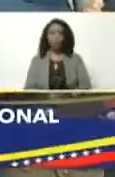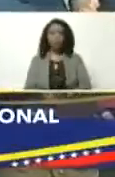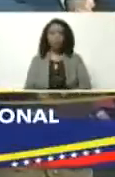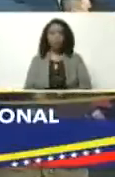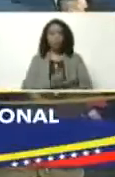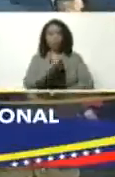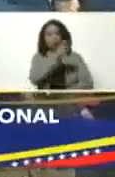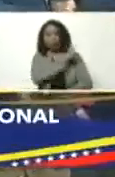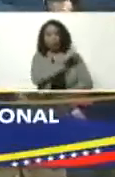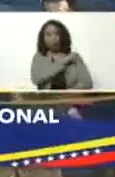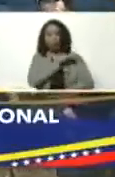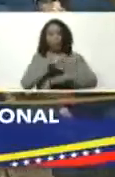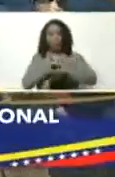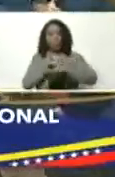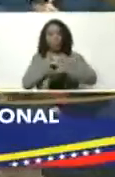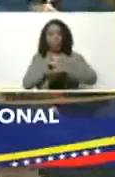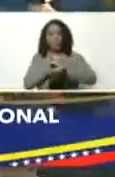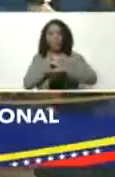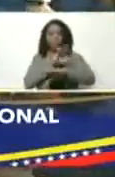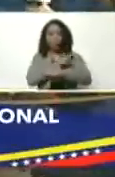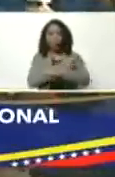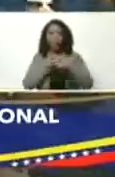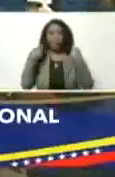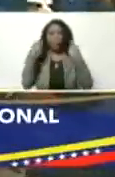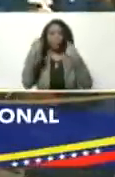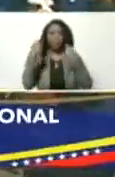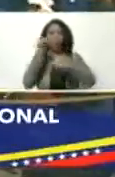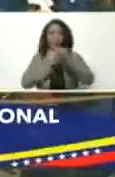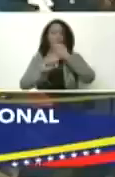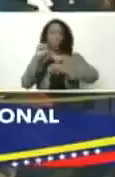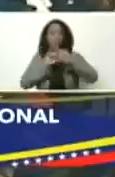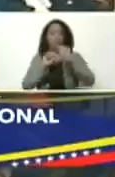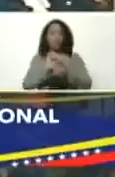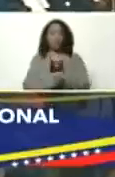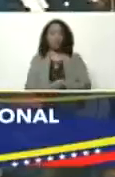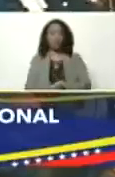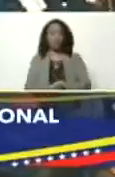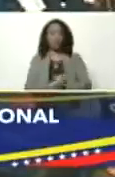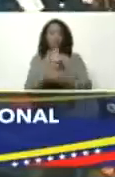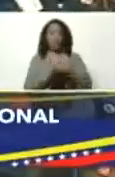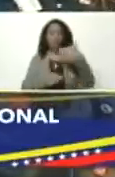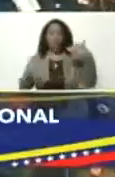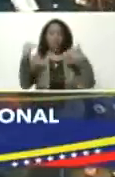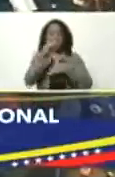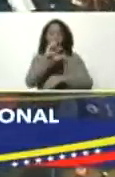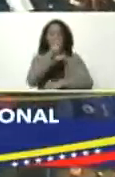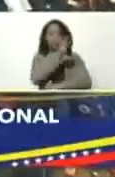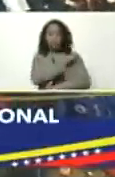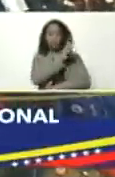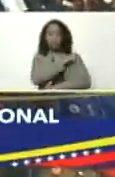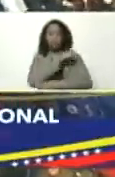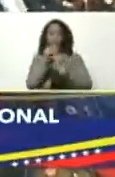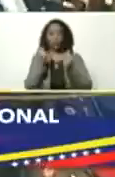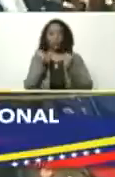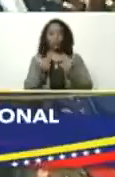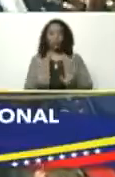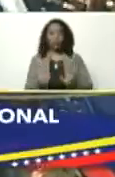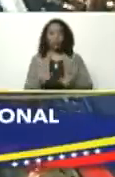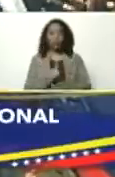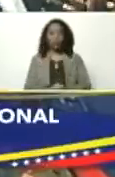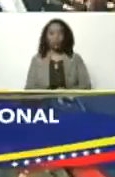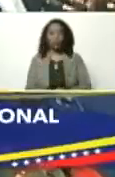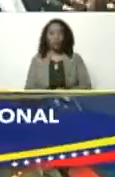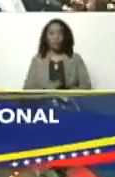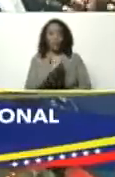en jefe, ministro del Poder Popular para la Defensa. Ascenso al grado y jerarquía inmediata superior